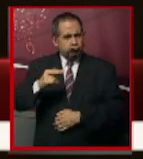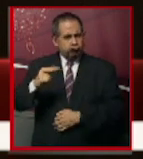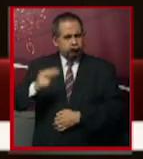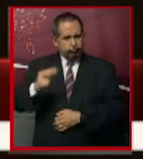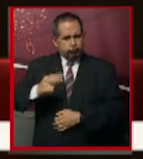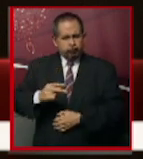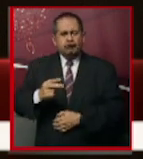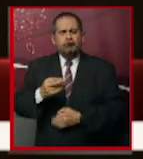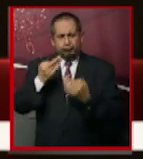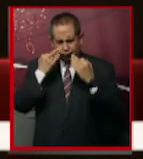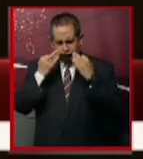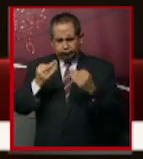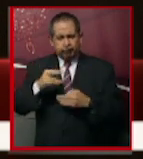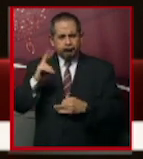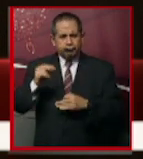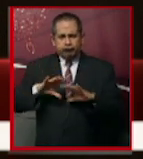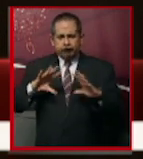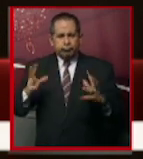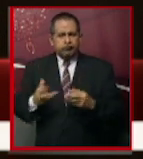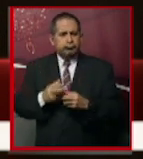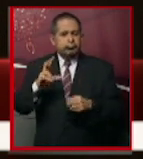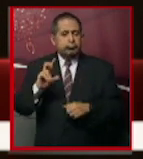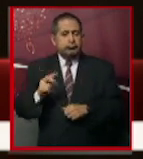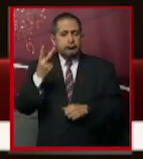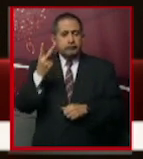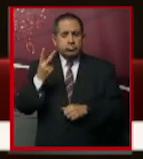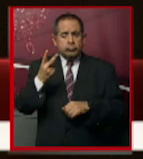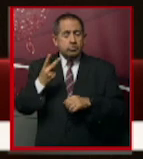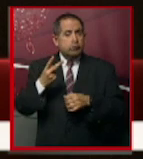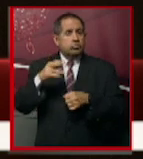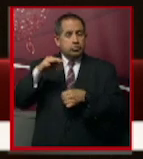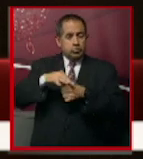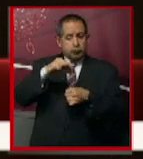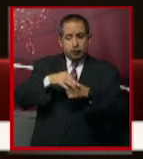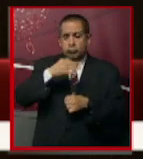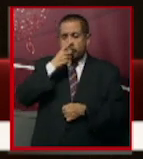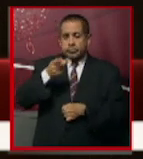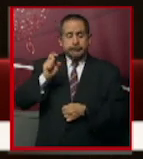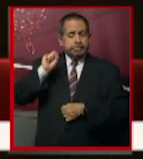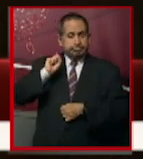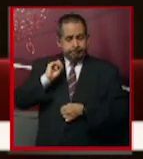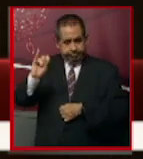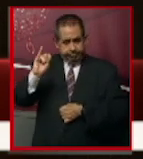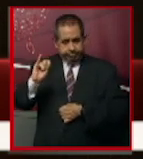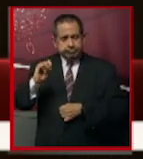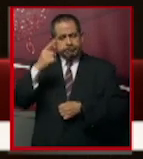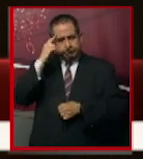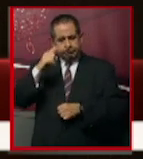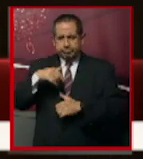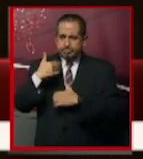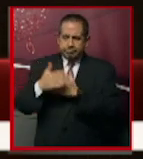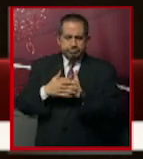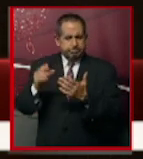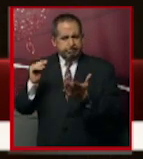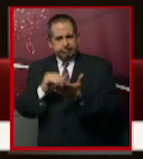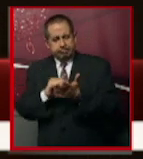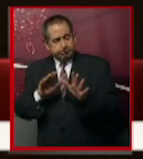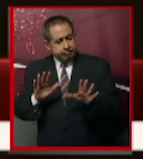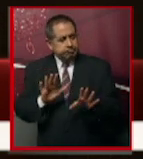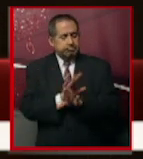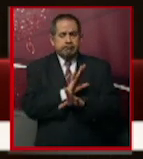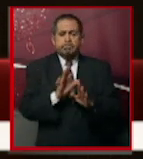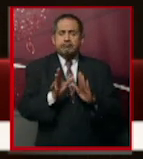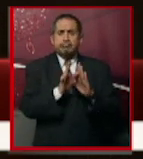la recepción de 32 votos aprobatorios a la minuta con proyecto de decreto que